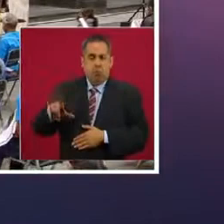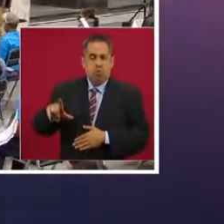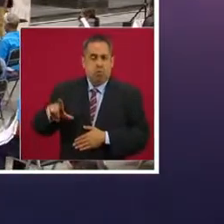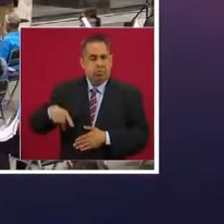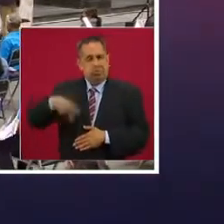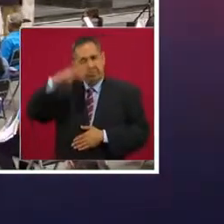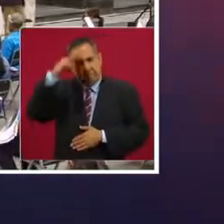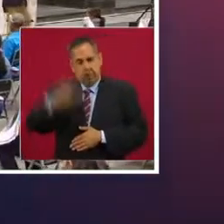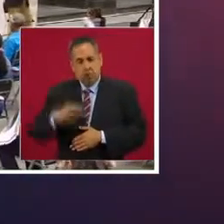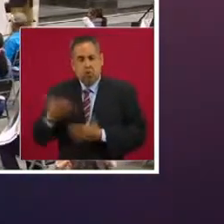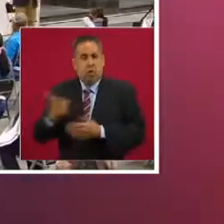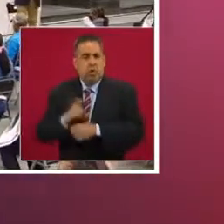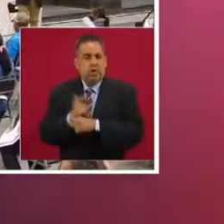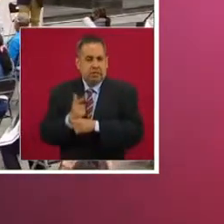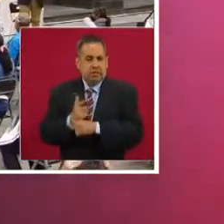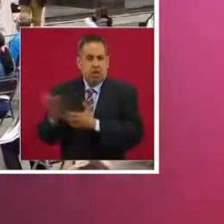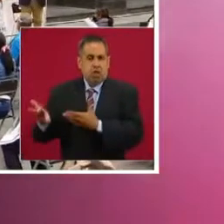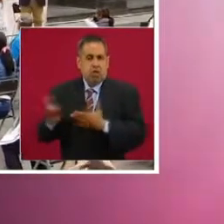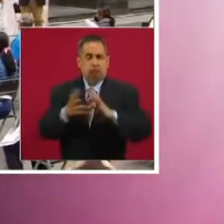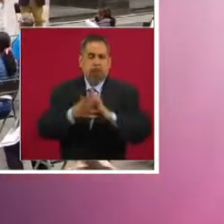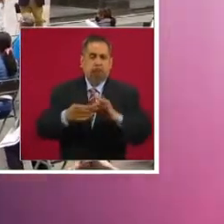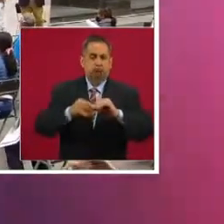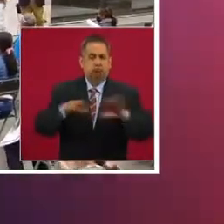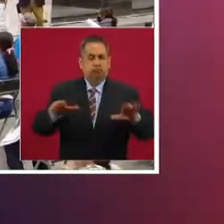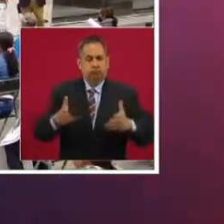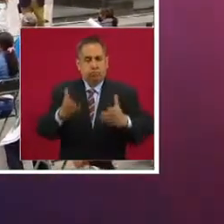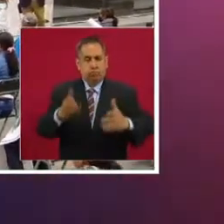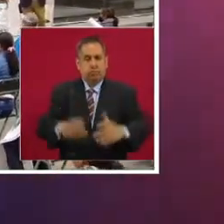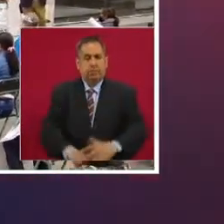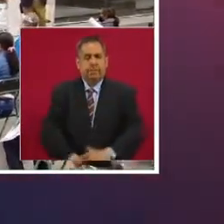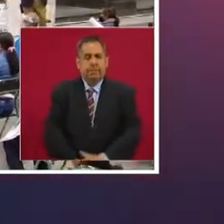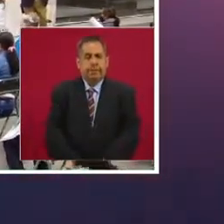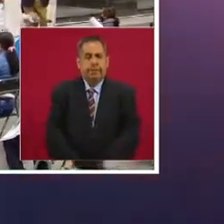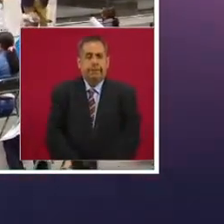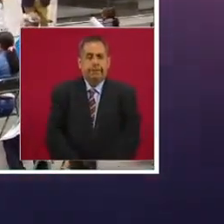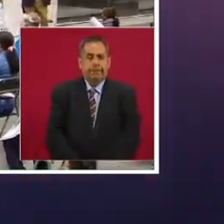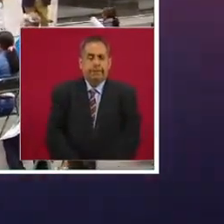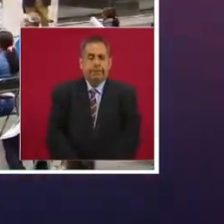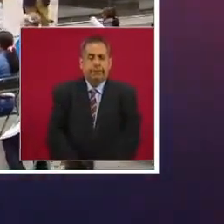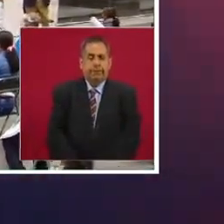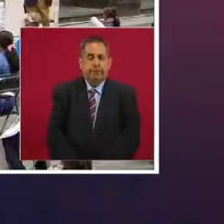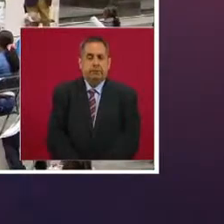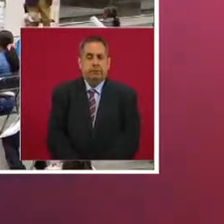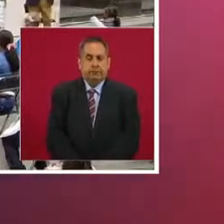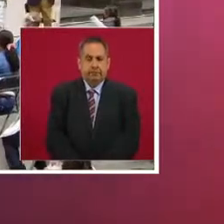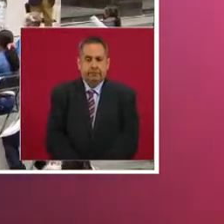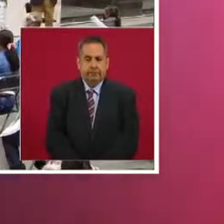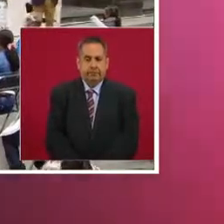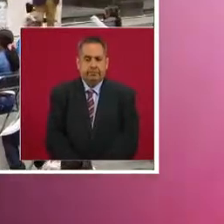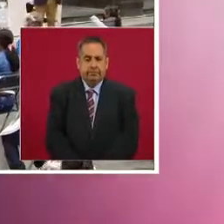esta investigación, una reunión de evaluación que se desarrolló en Palacio Nacional.